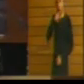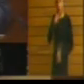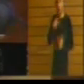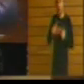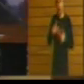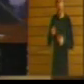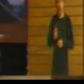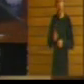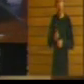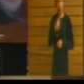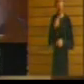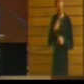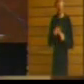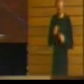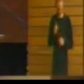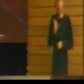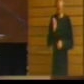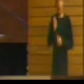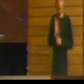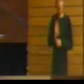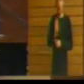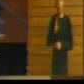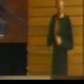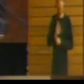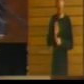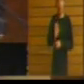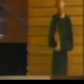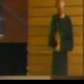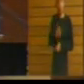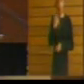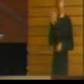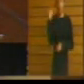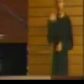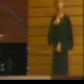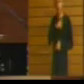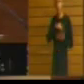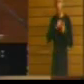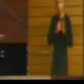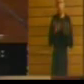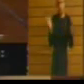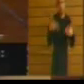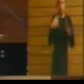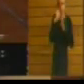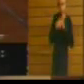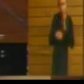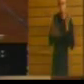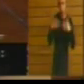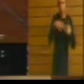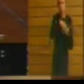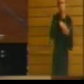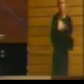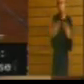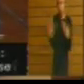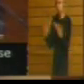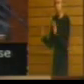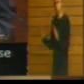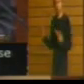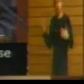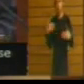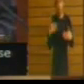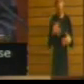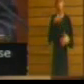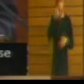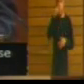14. Les dijimos en su día, no hay planificación, no hay criterio, no se ha hablado con los centros. Ahora este año